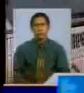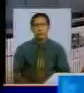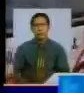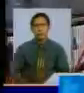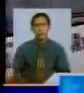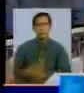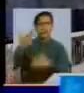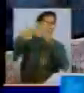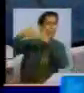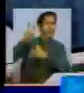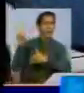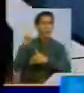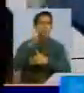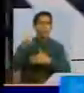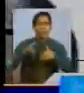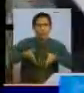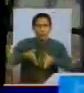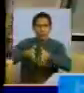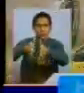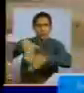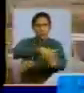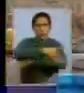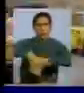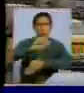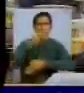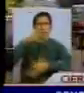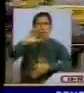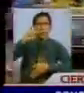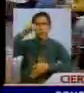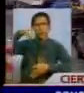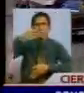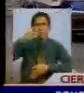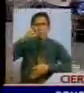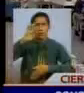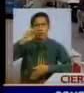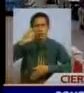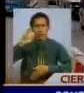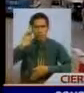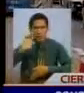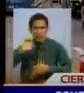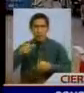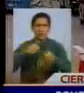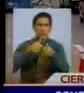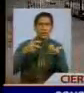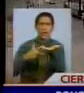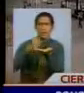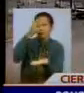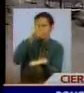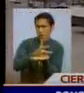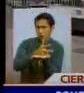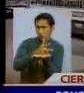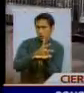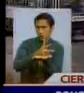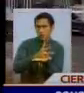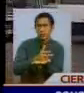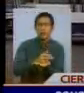Desde el pasado viernes, el carril sur-norte de la avenida Agustín Freire, en el tramo que conecta la avenida Benjamín Rosales con la autopista